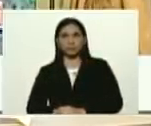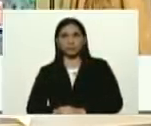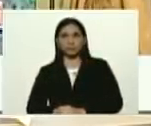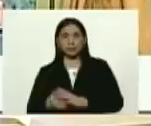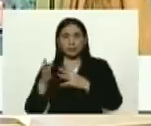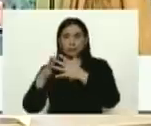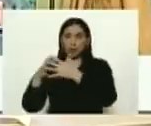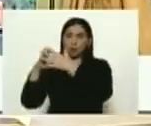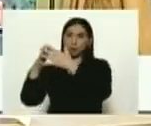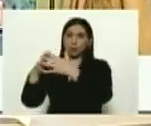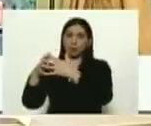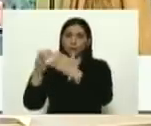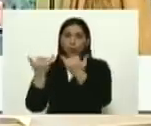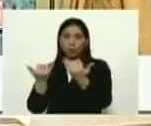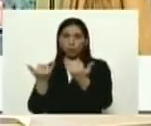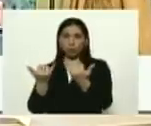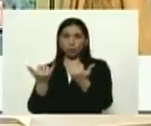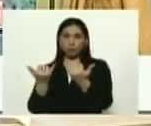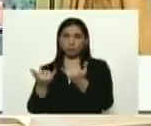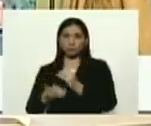Estados Unidos, a esta hora,